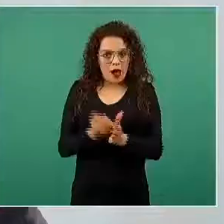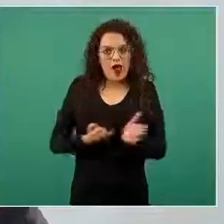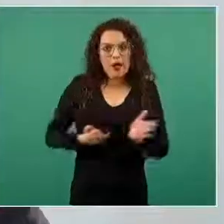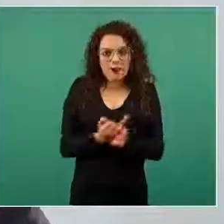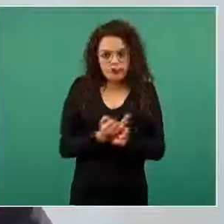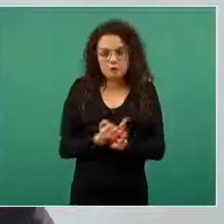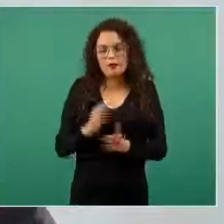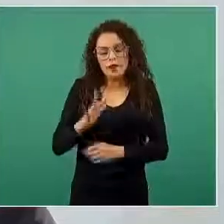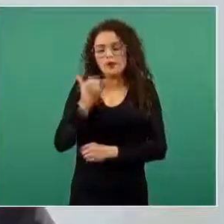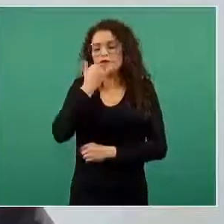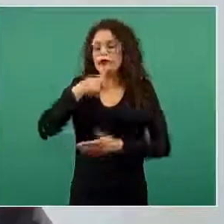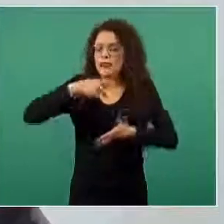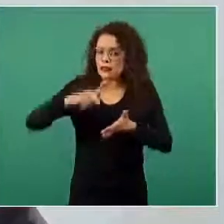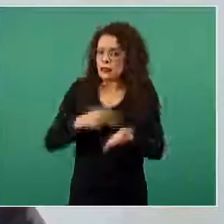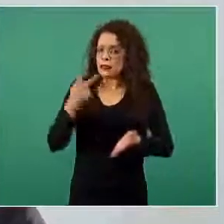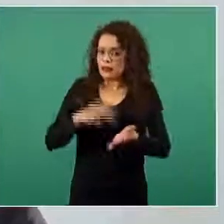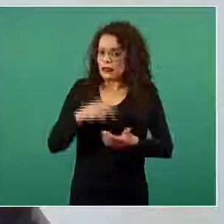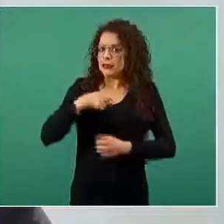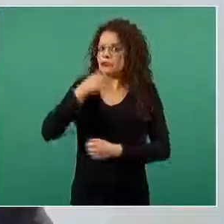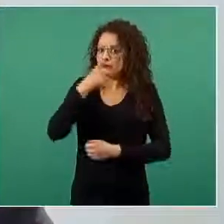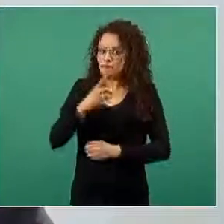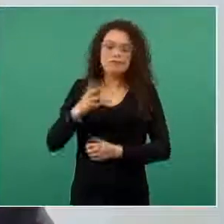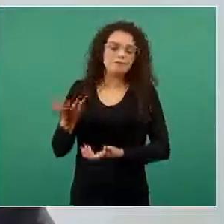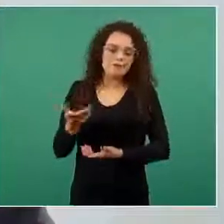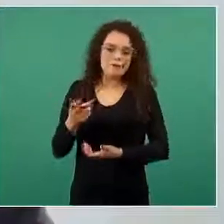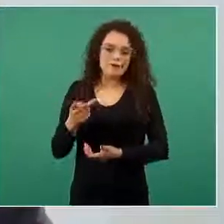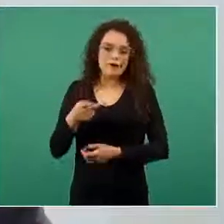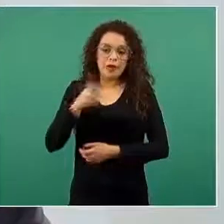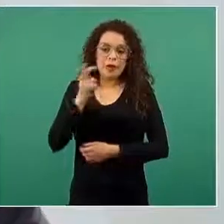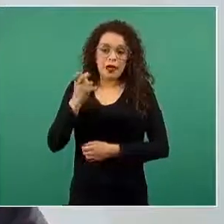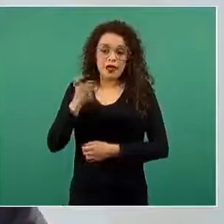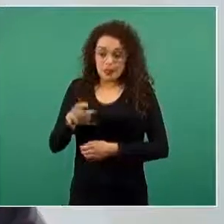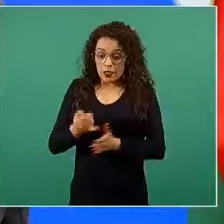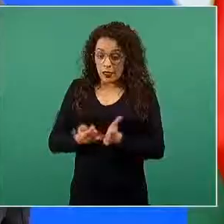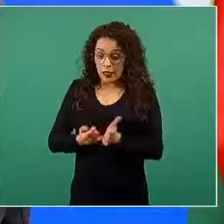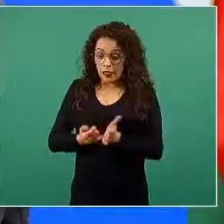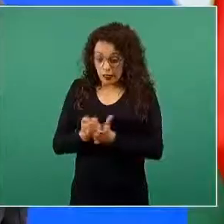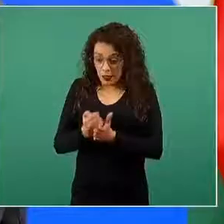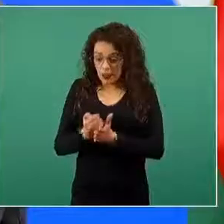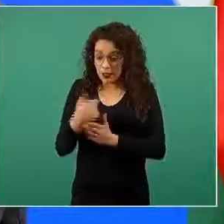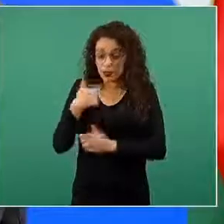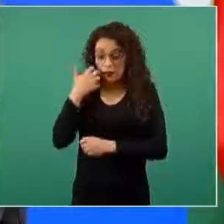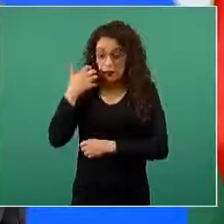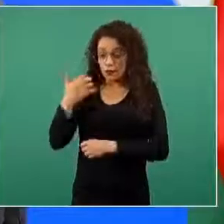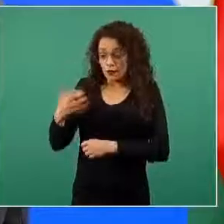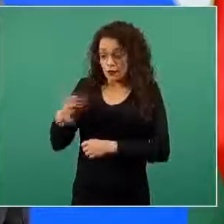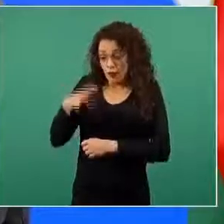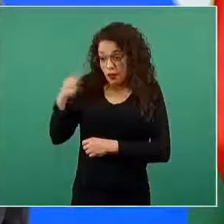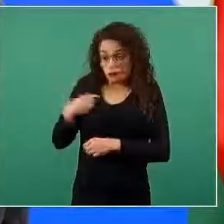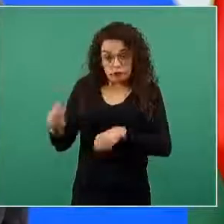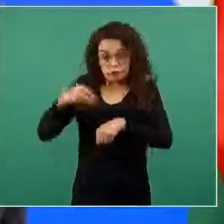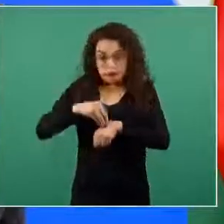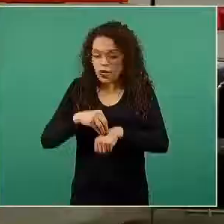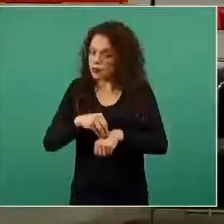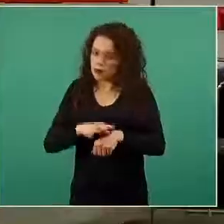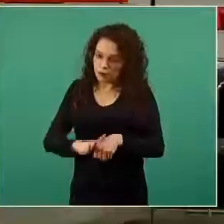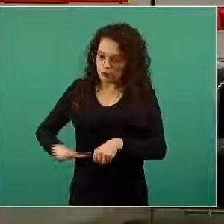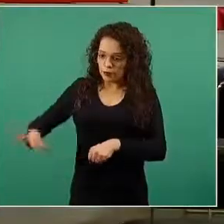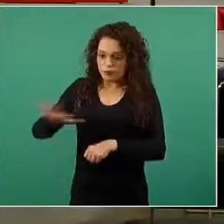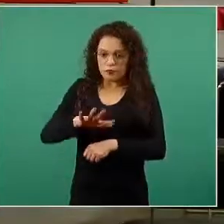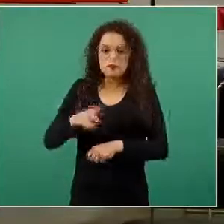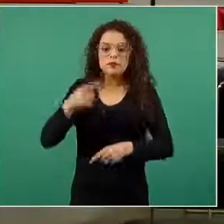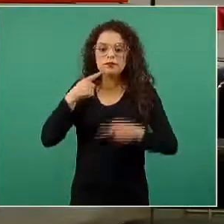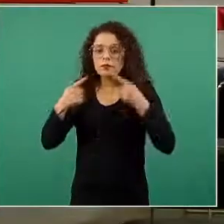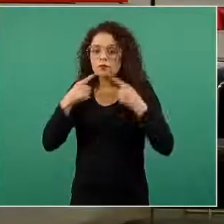y perdón que lo repita tanto, siempre son decisiones tomadas en consenso, nunca son decisiones transversales de tajo. Eso hemos aprendido